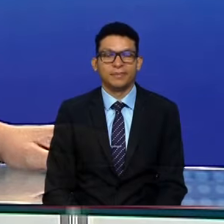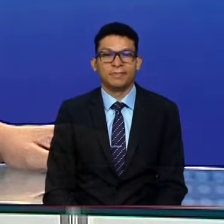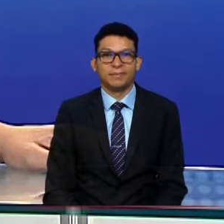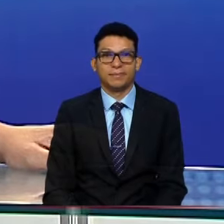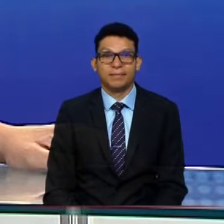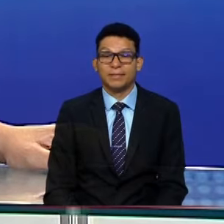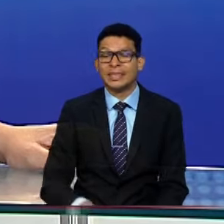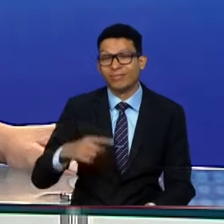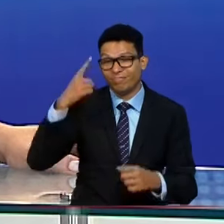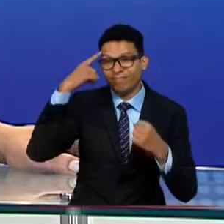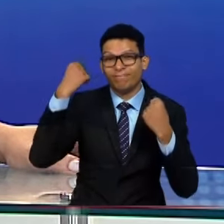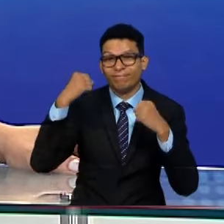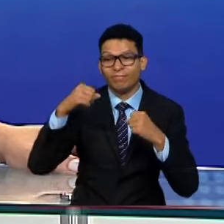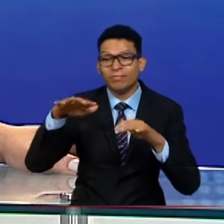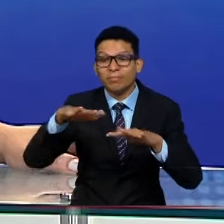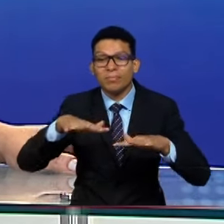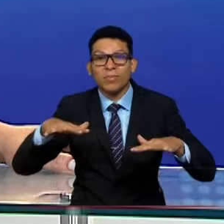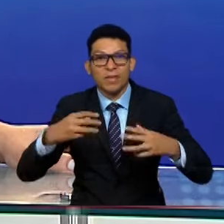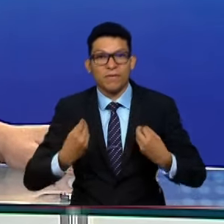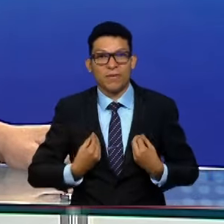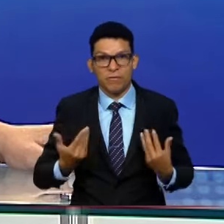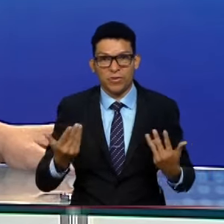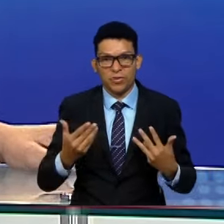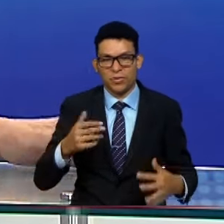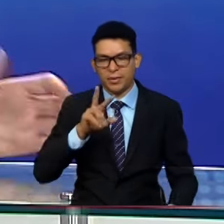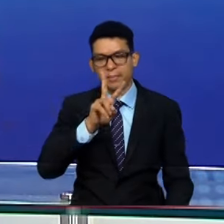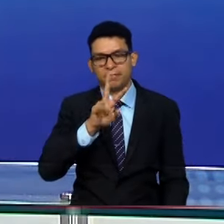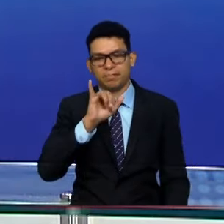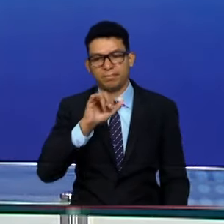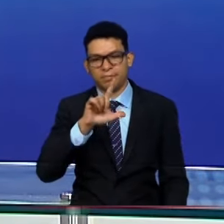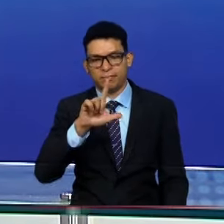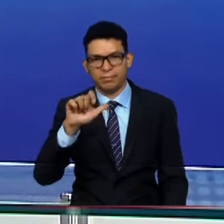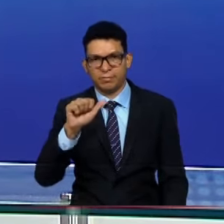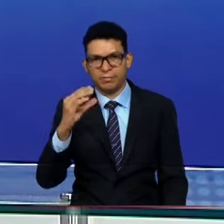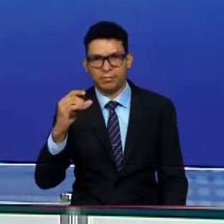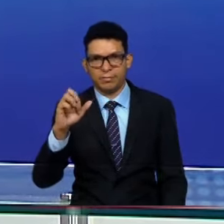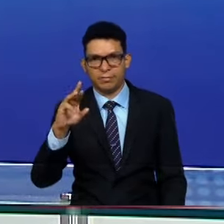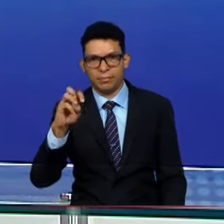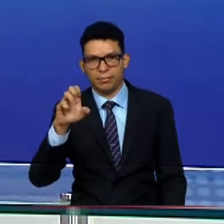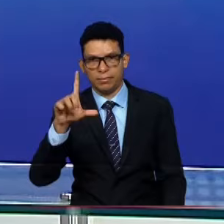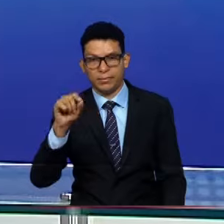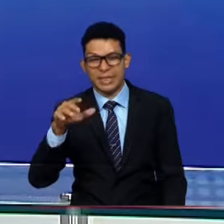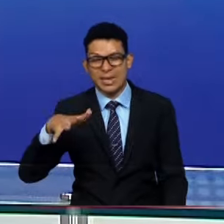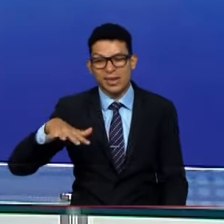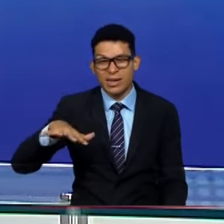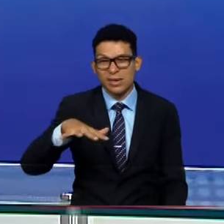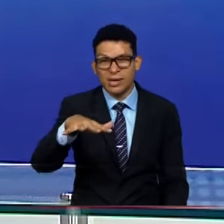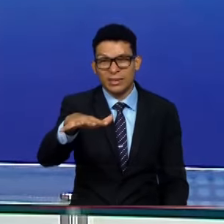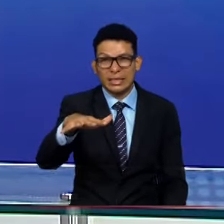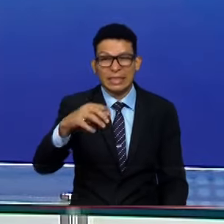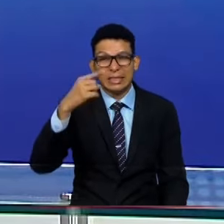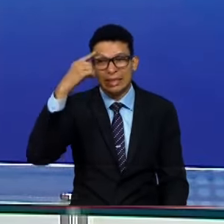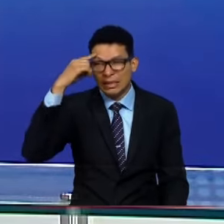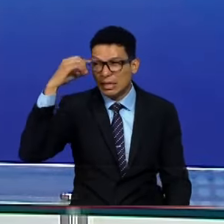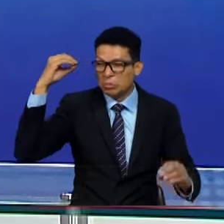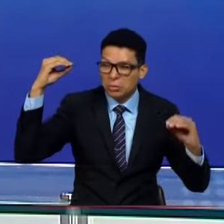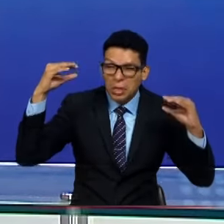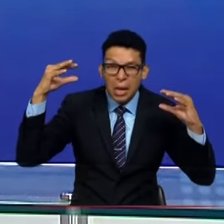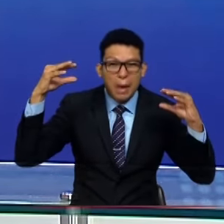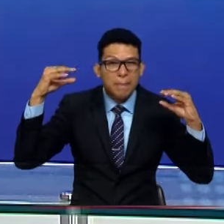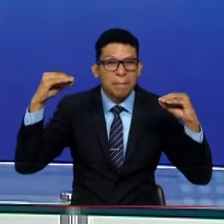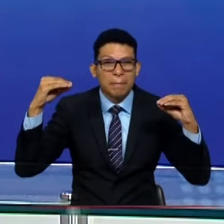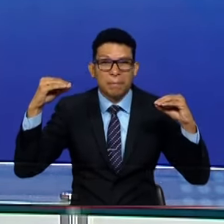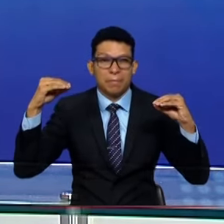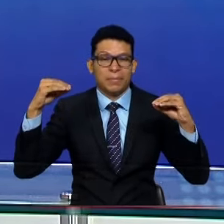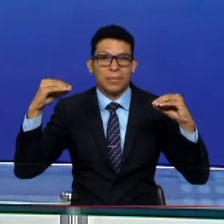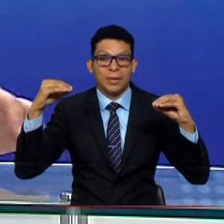Hay preocupación entre los habitantes del corregimiento de Villa Carmelo por el mal estado de la vía y la poca iluminación de la misma. Los